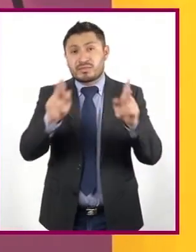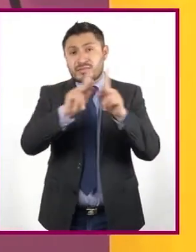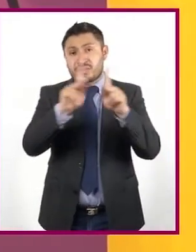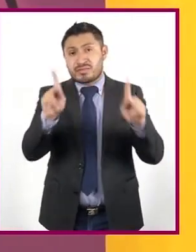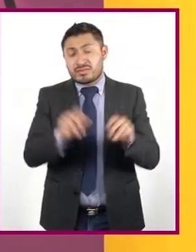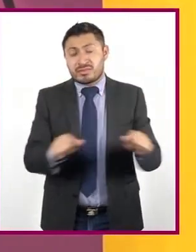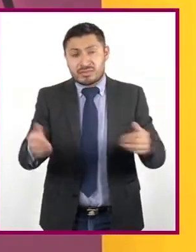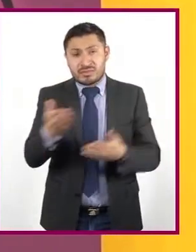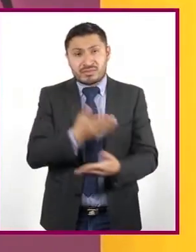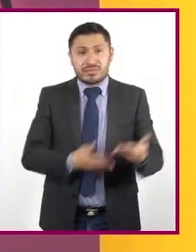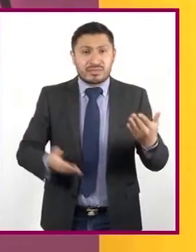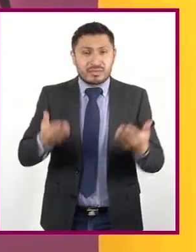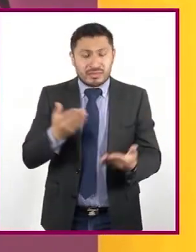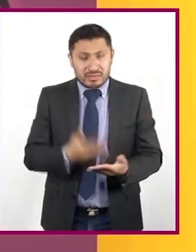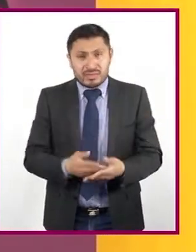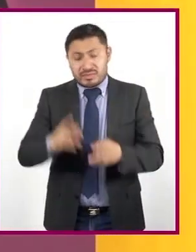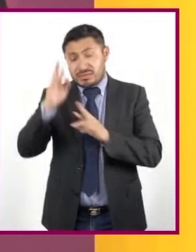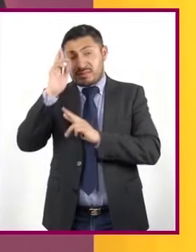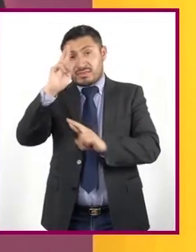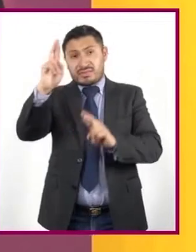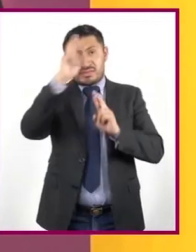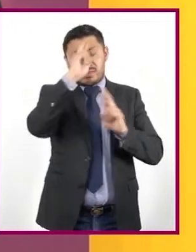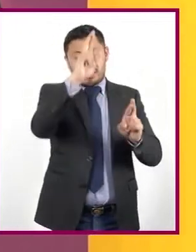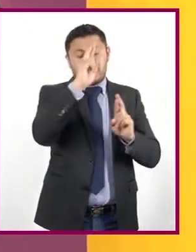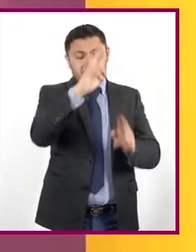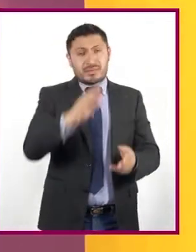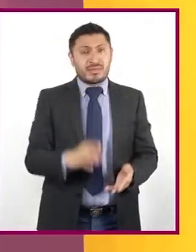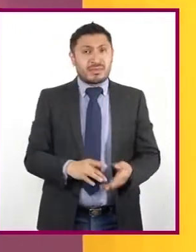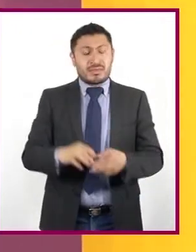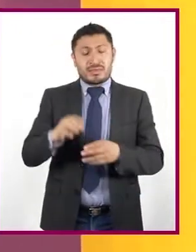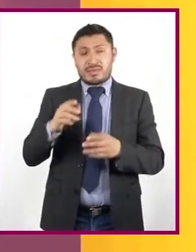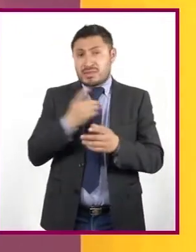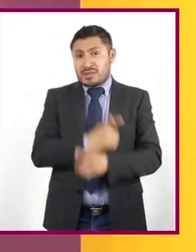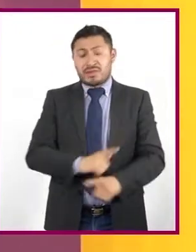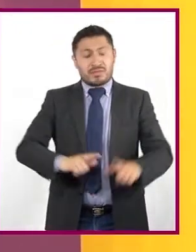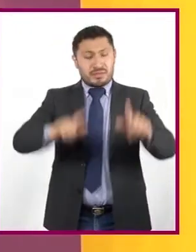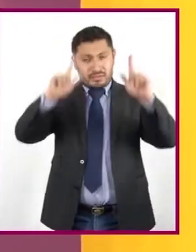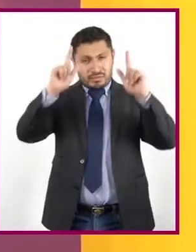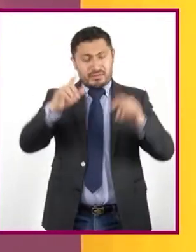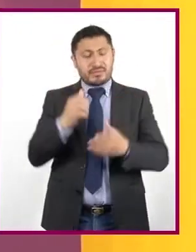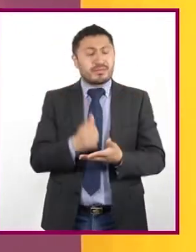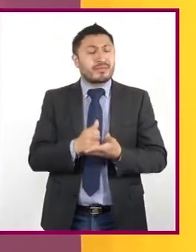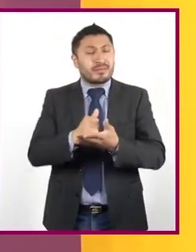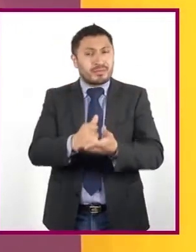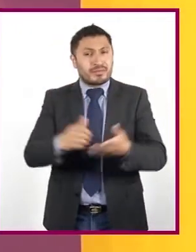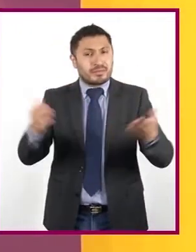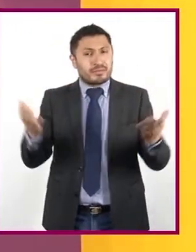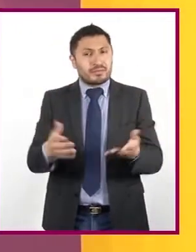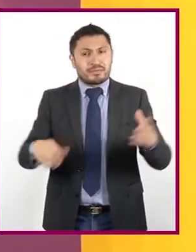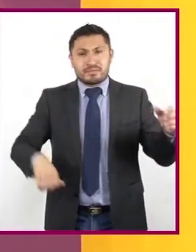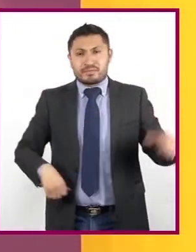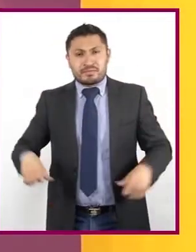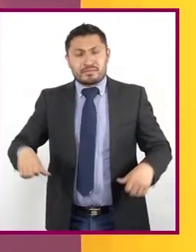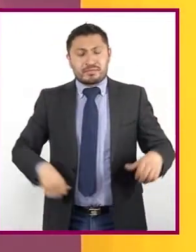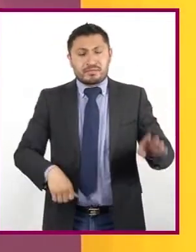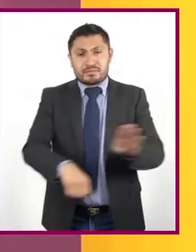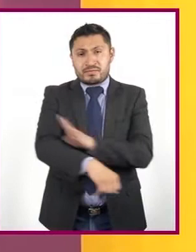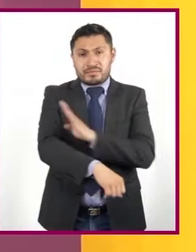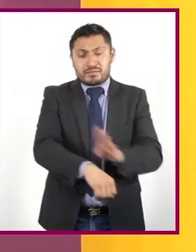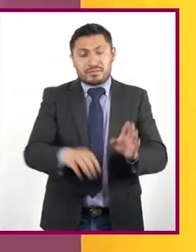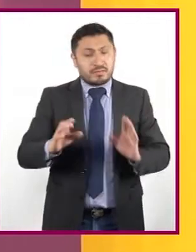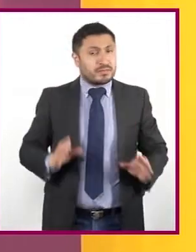en el respeto mutuo y el aprecio por la diversidad permite realizar acciones que favorecen el bienestar